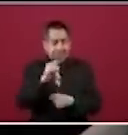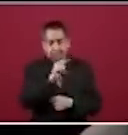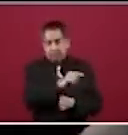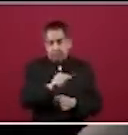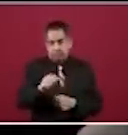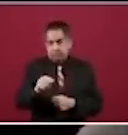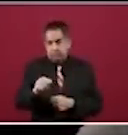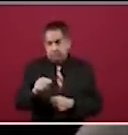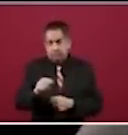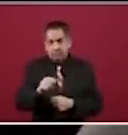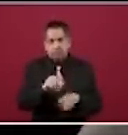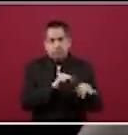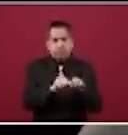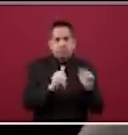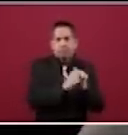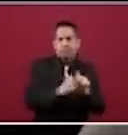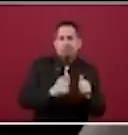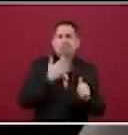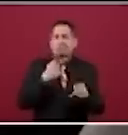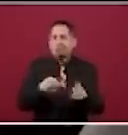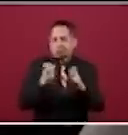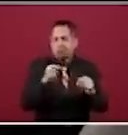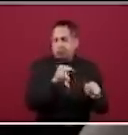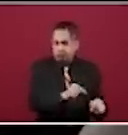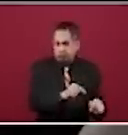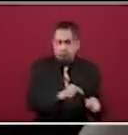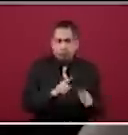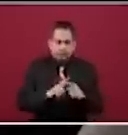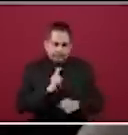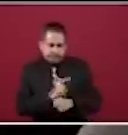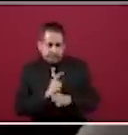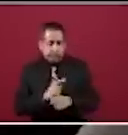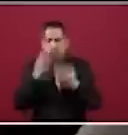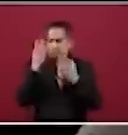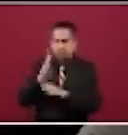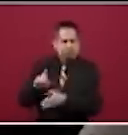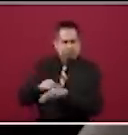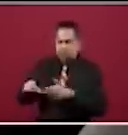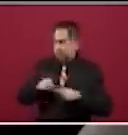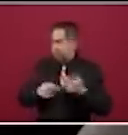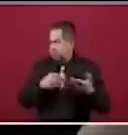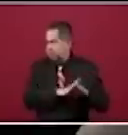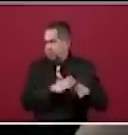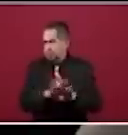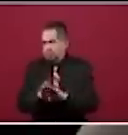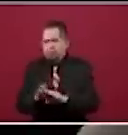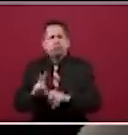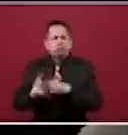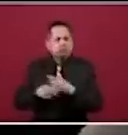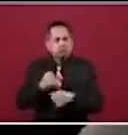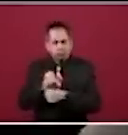que trabajan con huachicol, que ya hay más cuentas congeladas, a ver pues cómo han avanzado esas